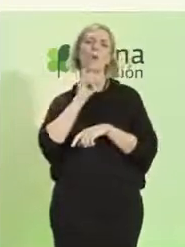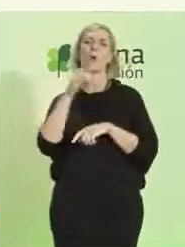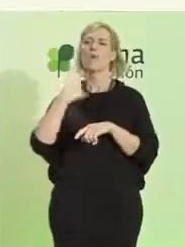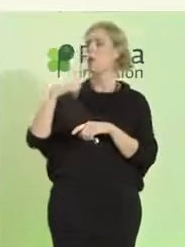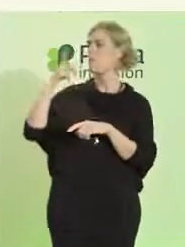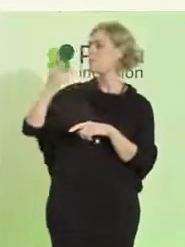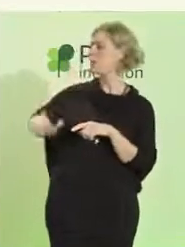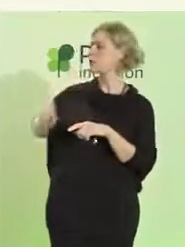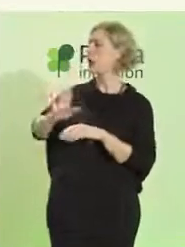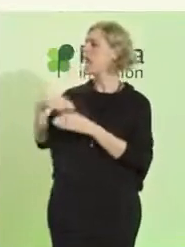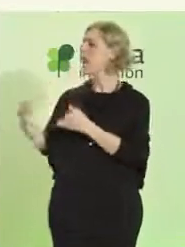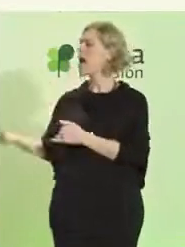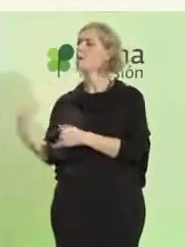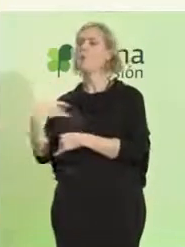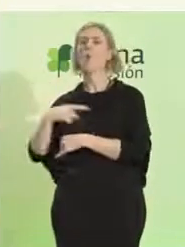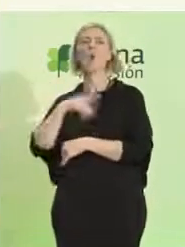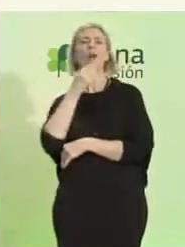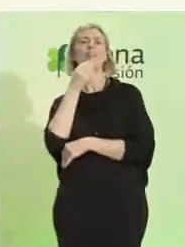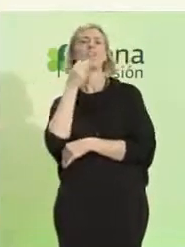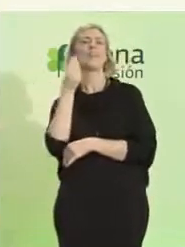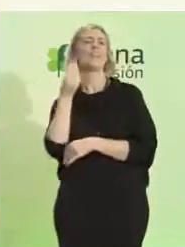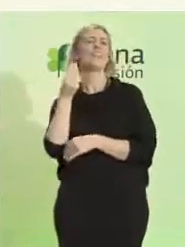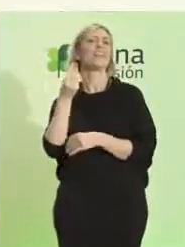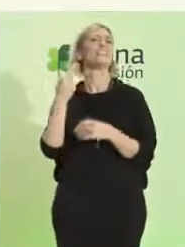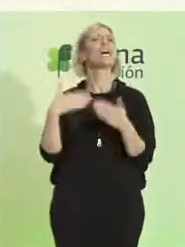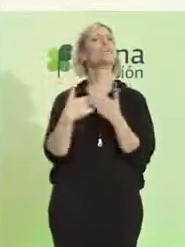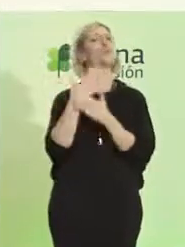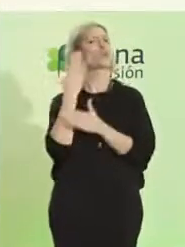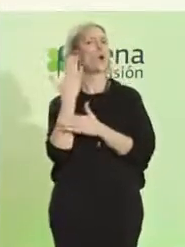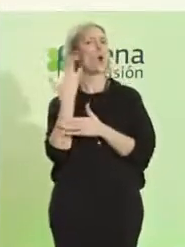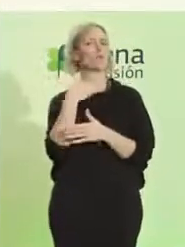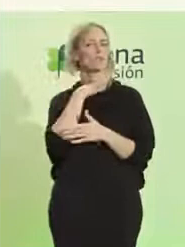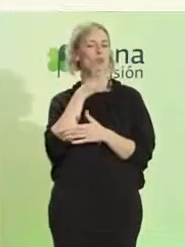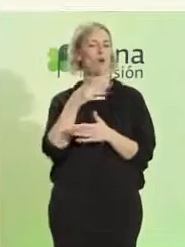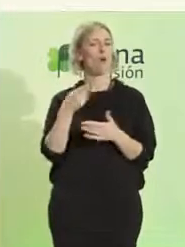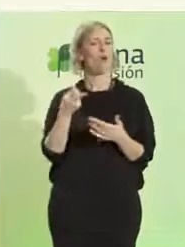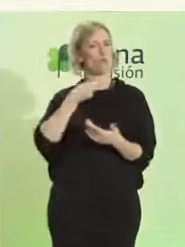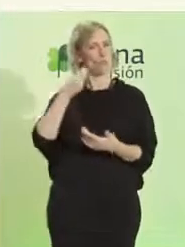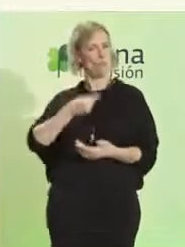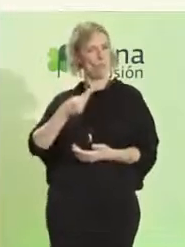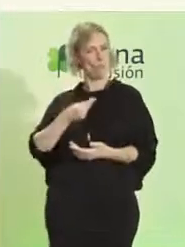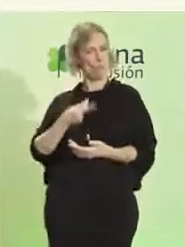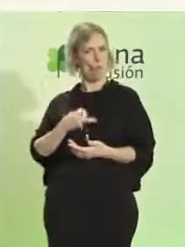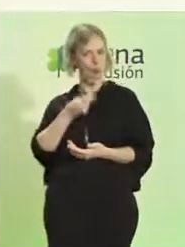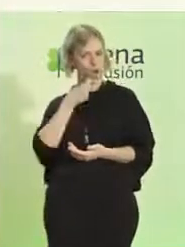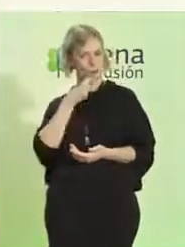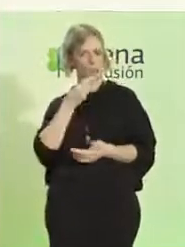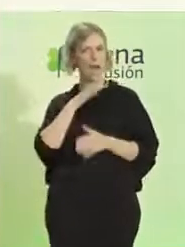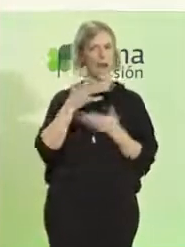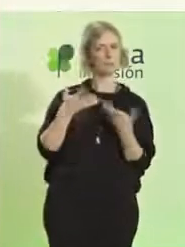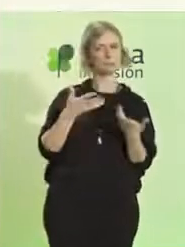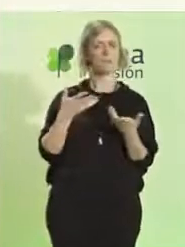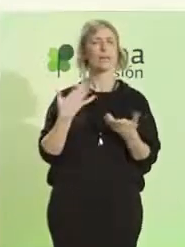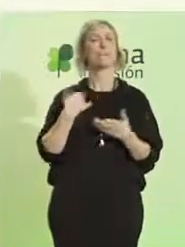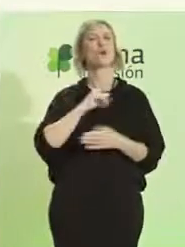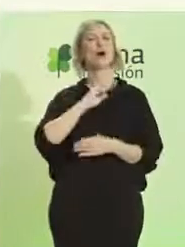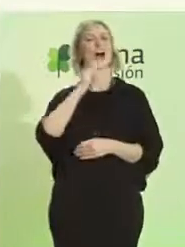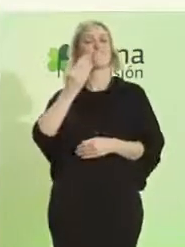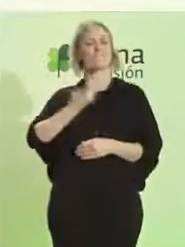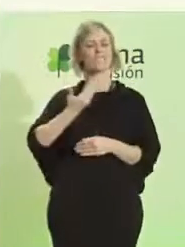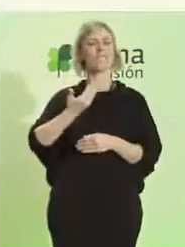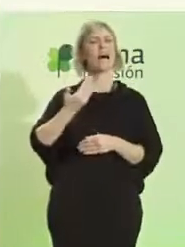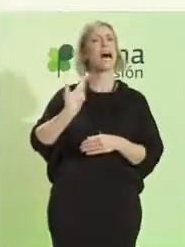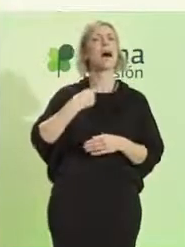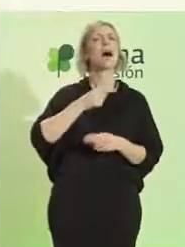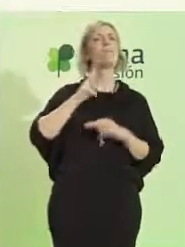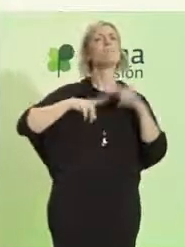que supongo que mucho, porque el bufete estaba muy rico, las cosas como son. Yo me he puesto también como un poco en fin. Eso afecta al proceso de